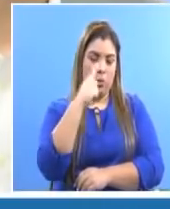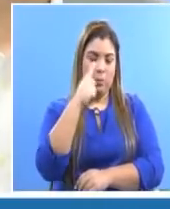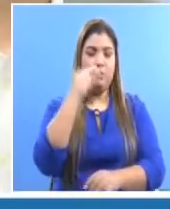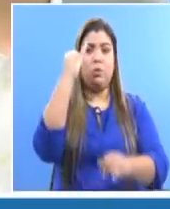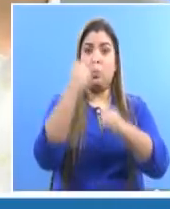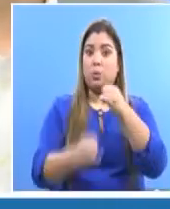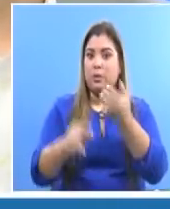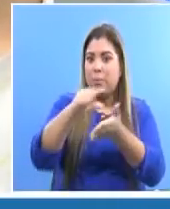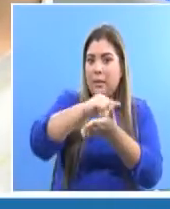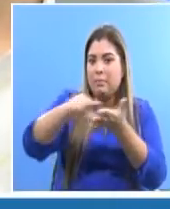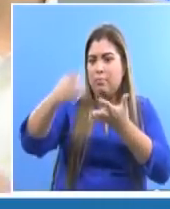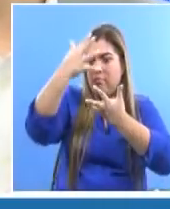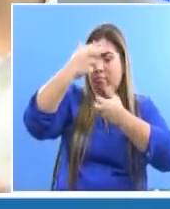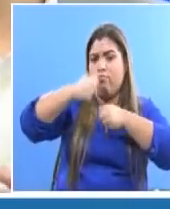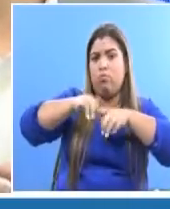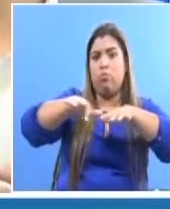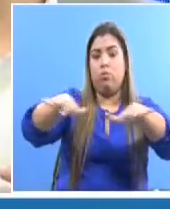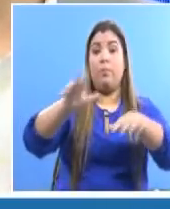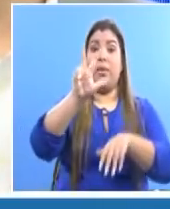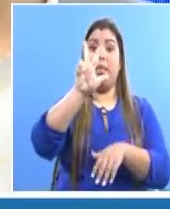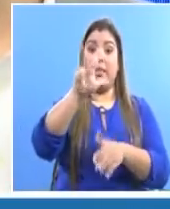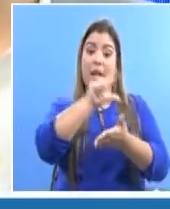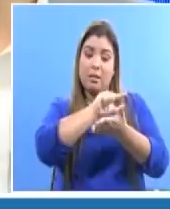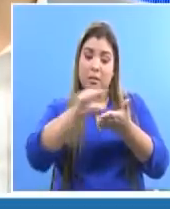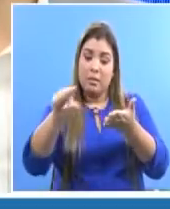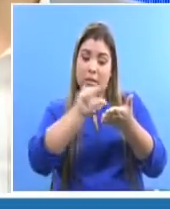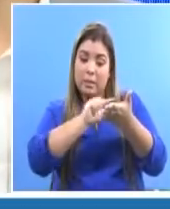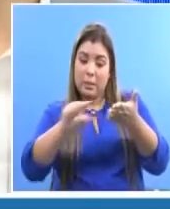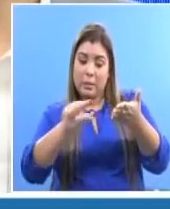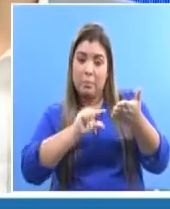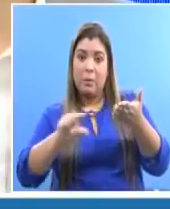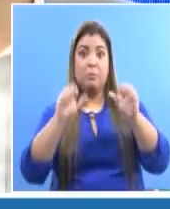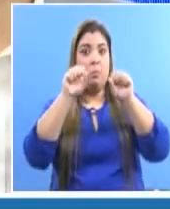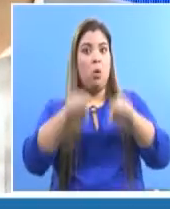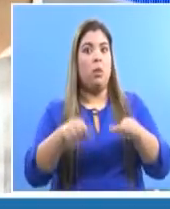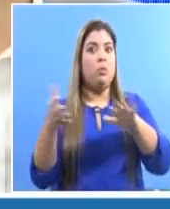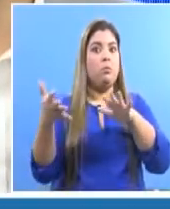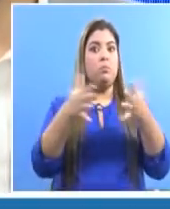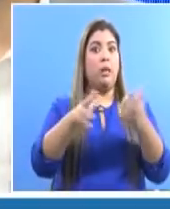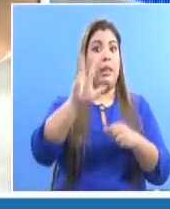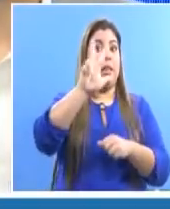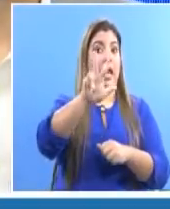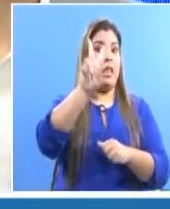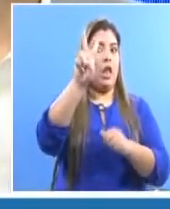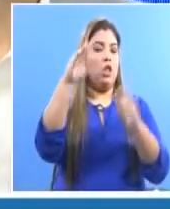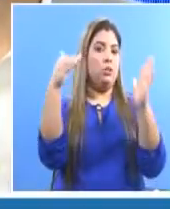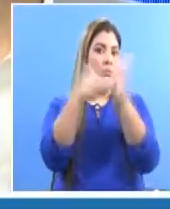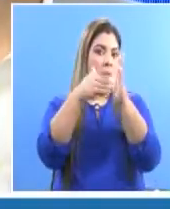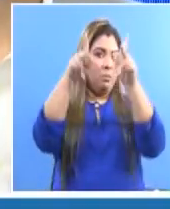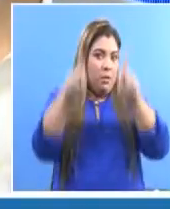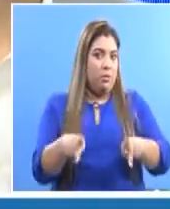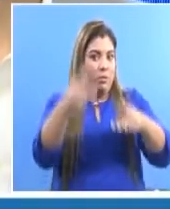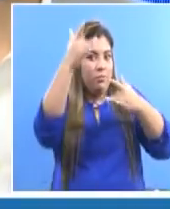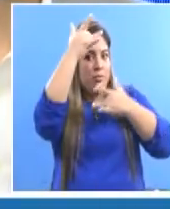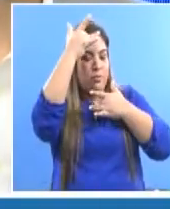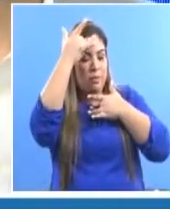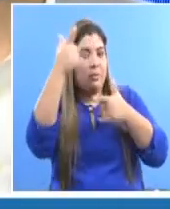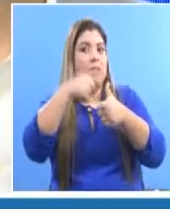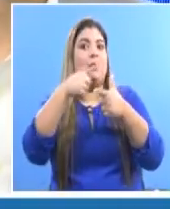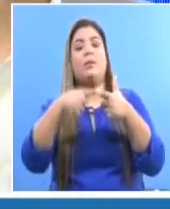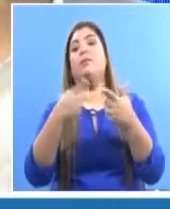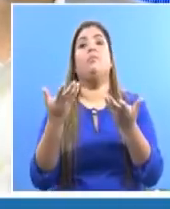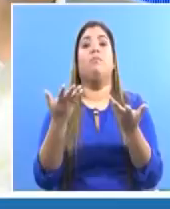epidemiológica, en aproximadamente 3 semanas podríamos estar cercanos a 32.000 casos. Y obviamente es en esto que las